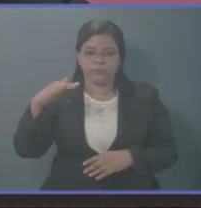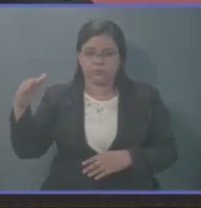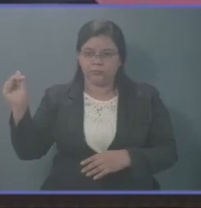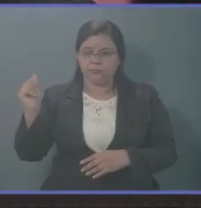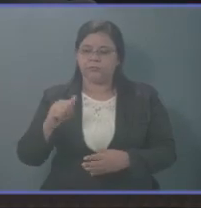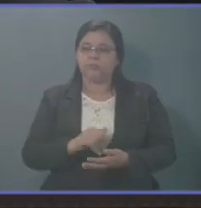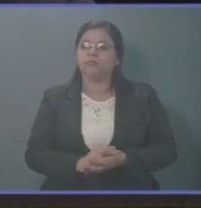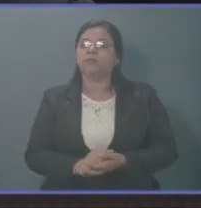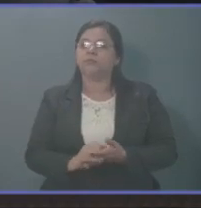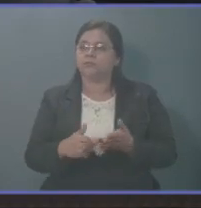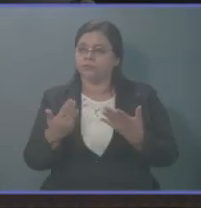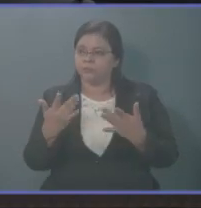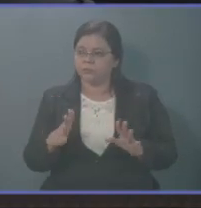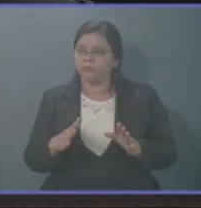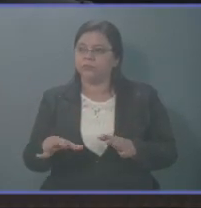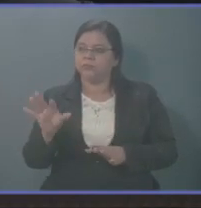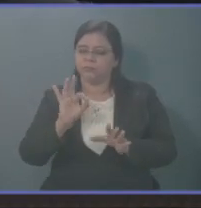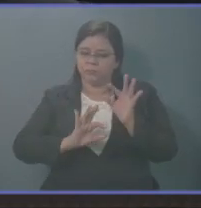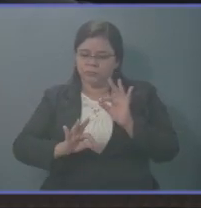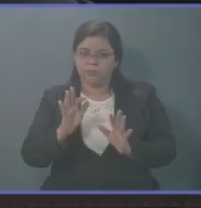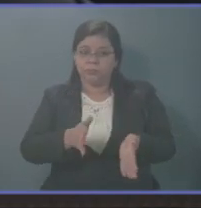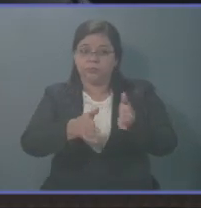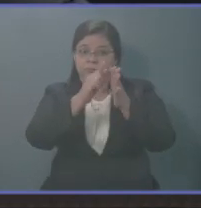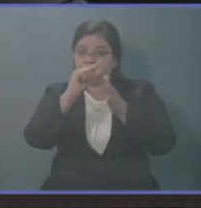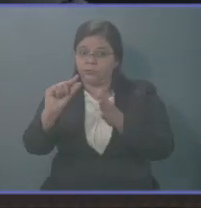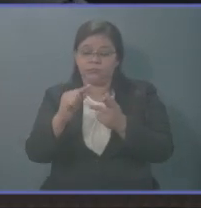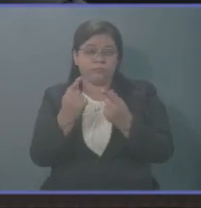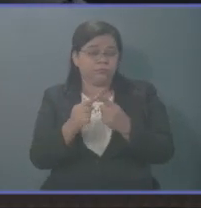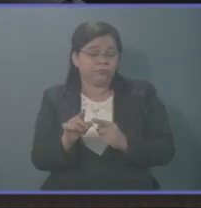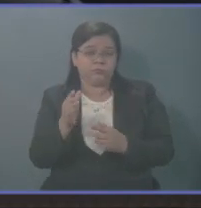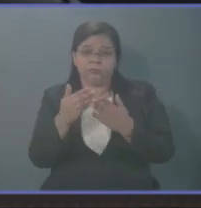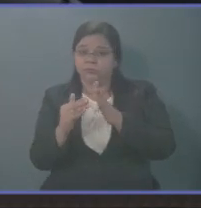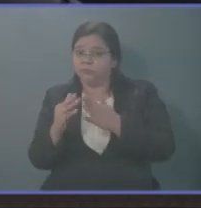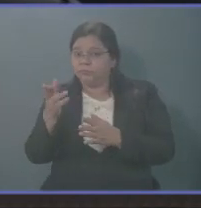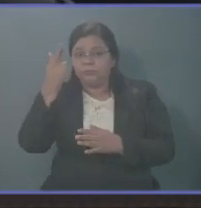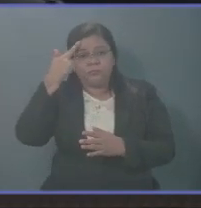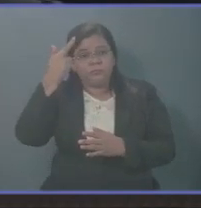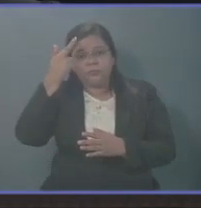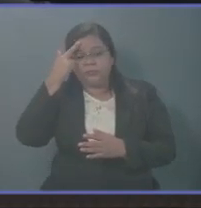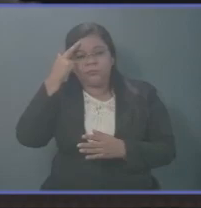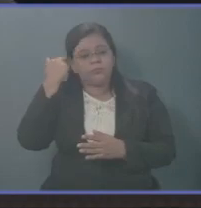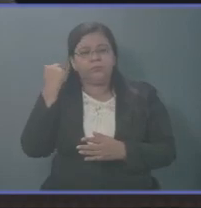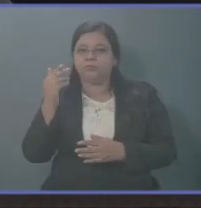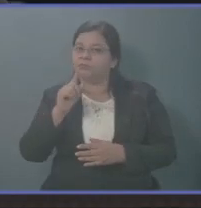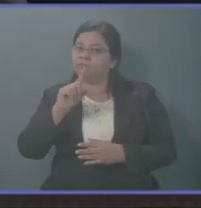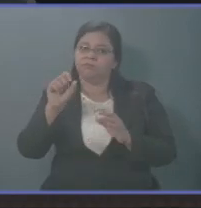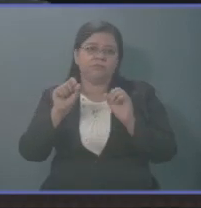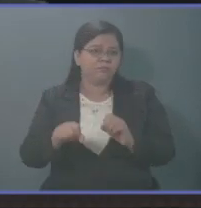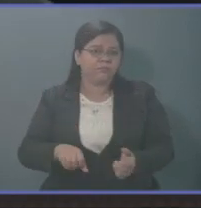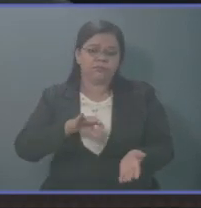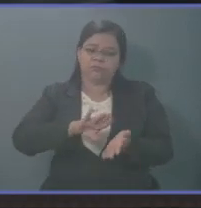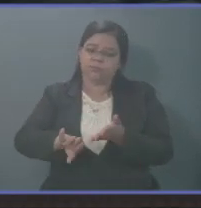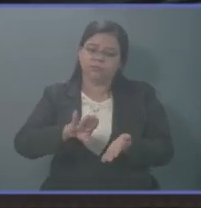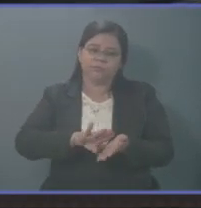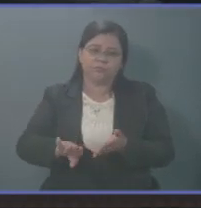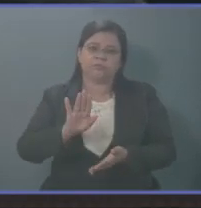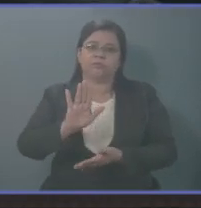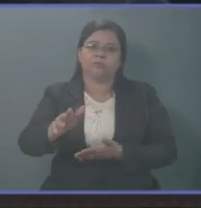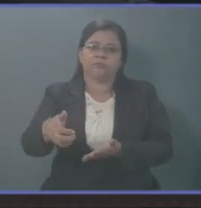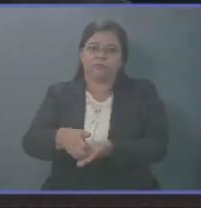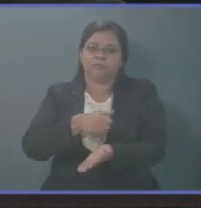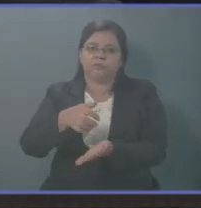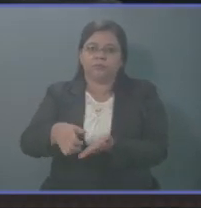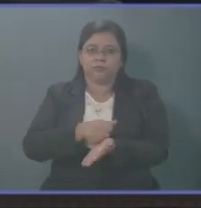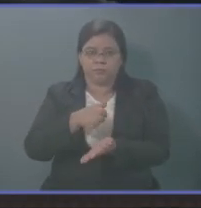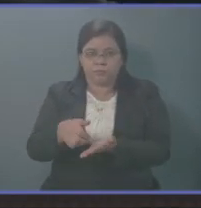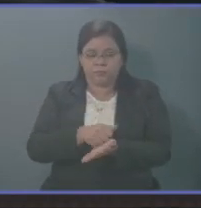COVID-19 existen sujetos pasivos que por diversas circunstancias no han dado fiel cumplimiento a sus obligaciones